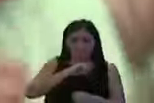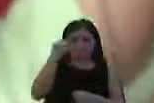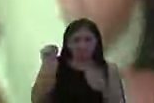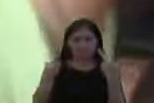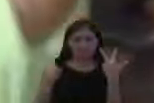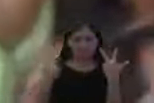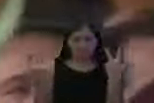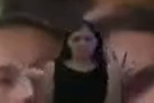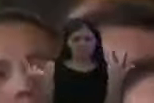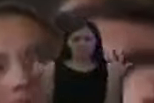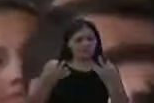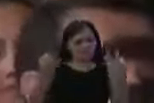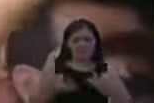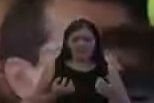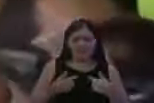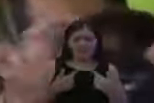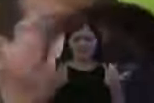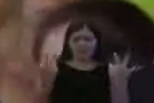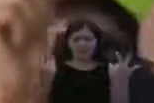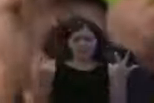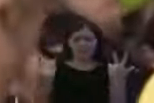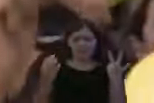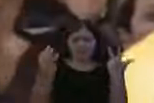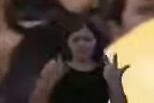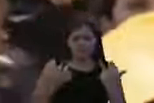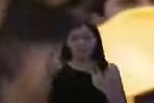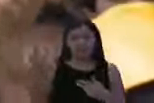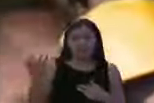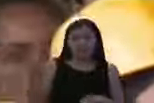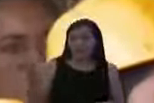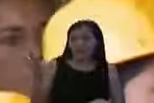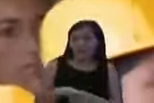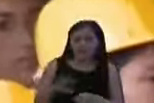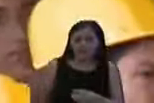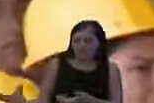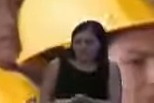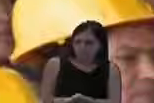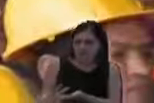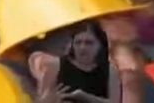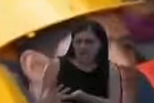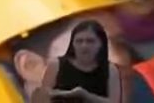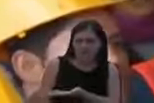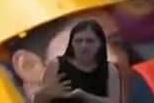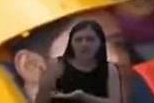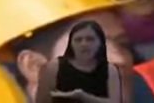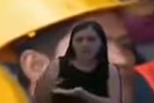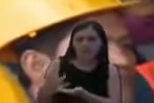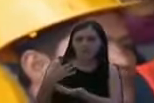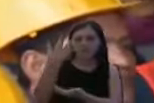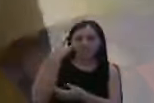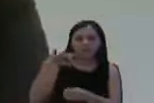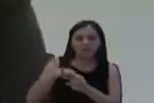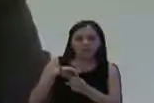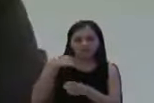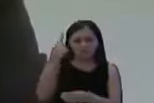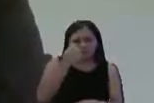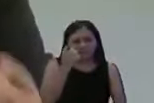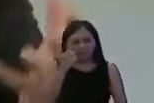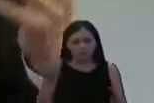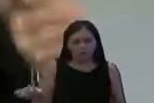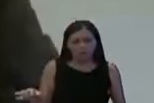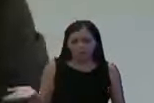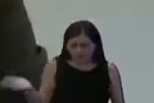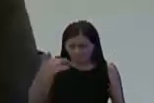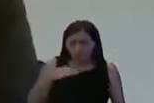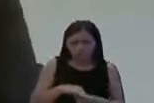por eso no quieren elecciones quieren sacar al gobierno a la fuerza así se dan una minoría qué caretuco que son no no se